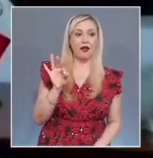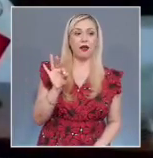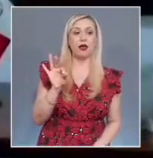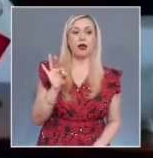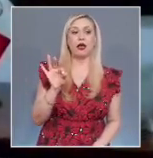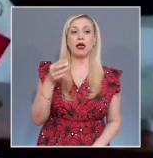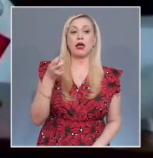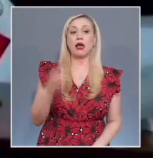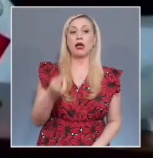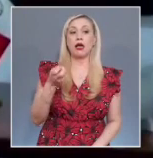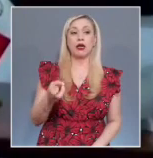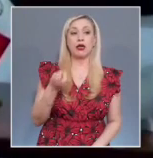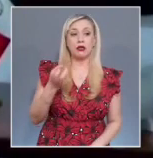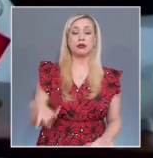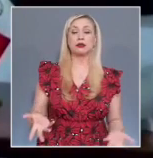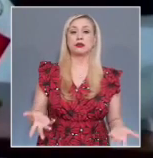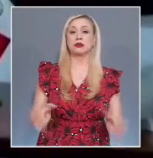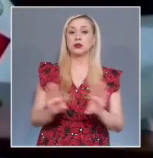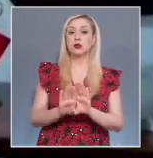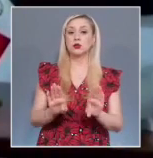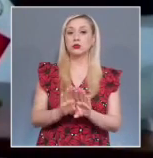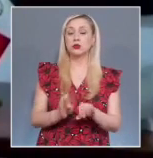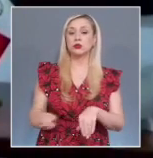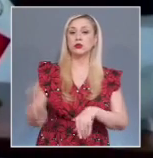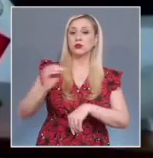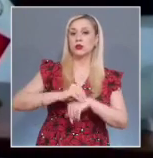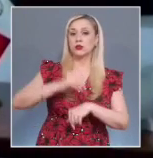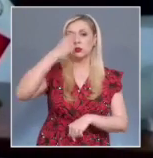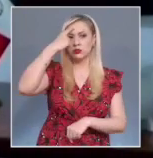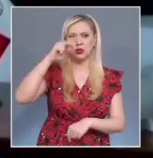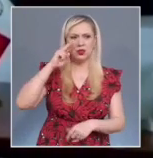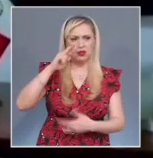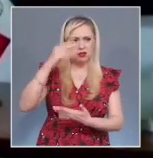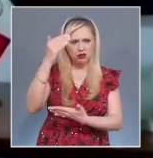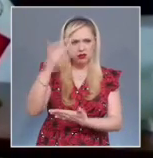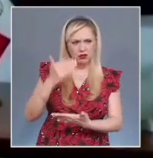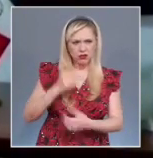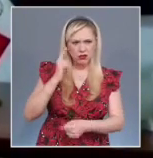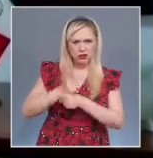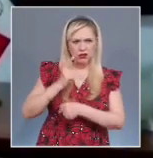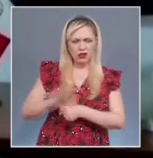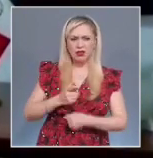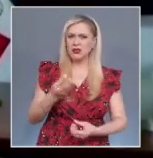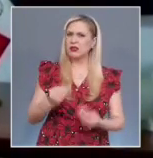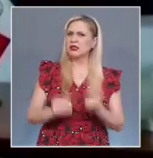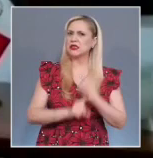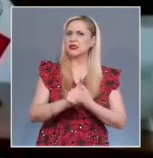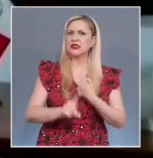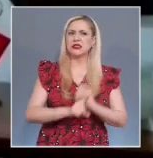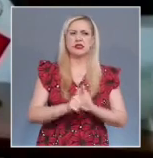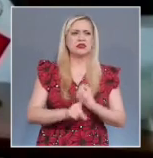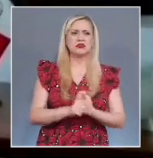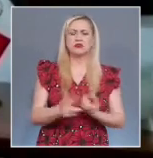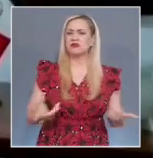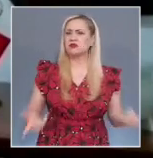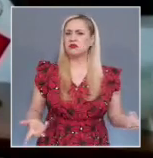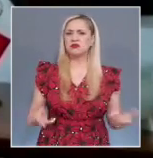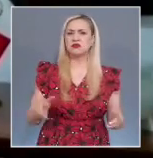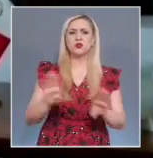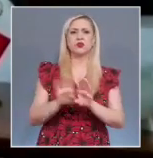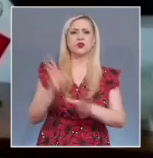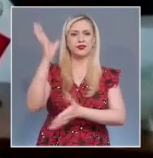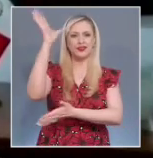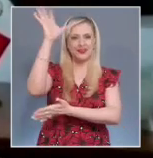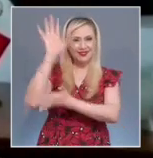aplicación de las medidas cautelares en los procedimientos nos hemos encontrado con obstáculos para que se bajen de inmediato de las redes sociales, por